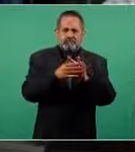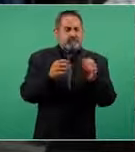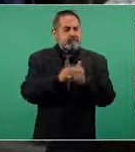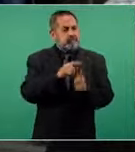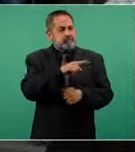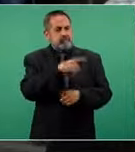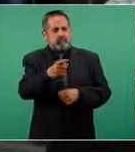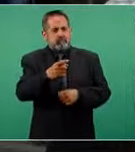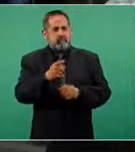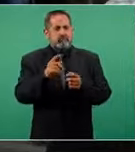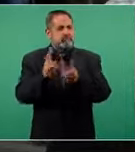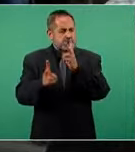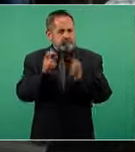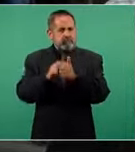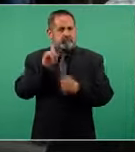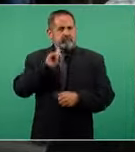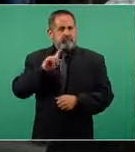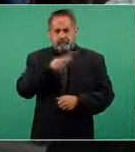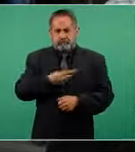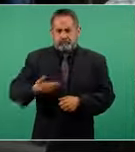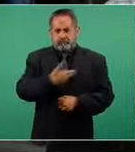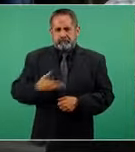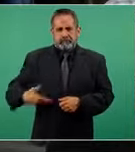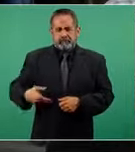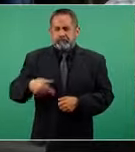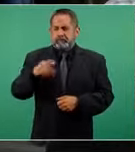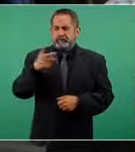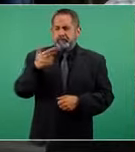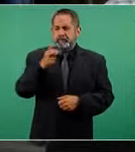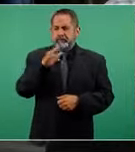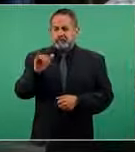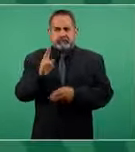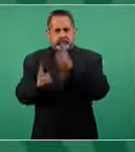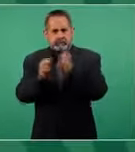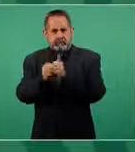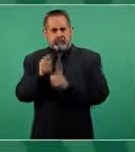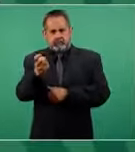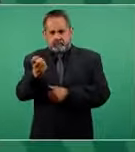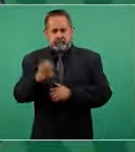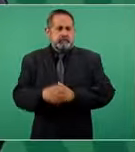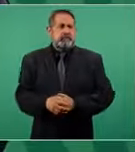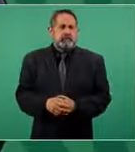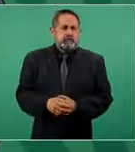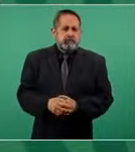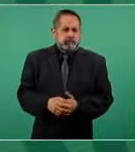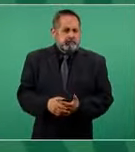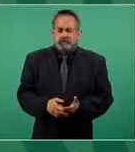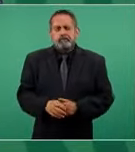vicepresidenta Kamala Harris ahora que va a tener conversación?